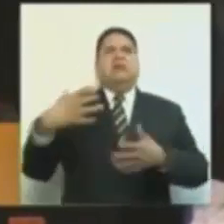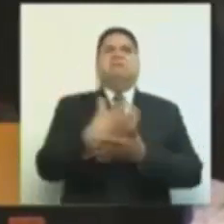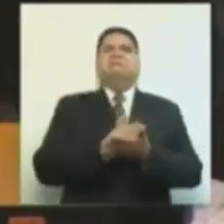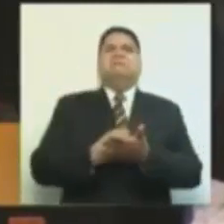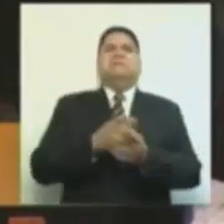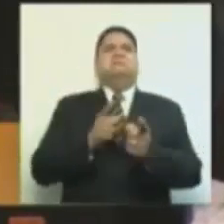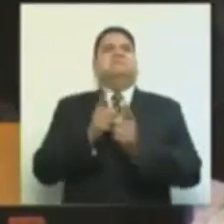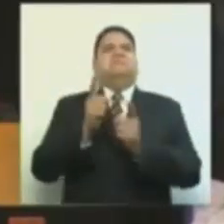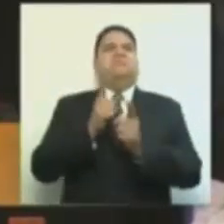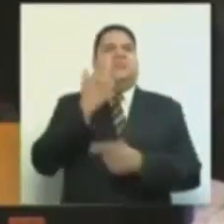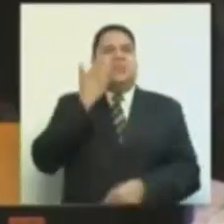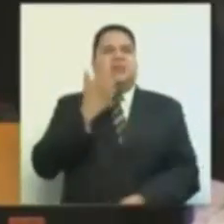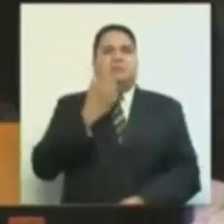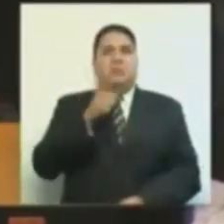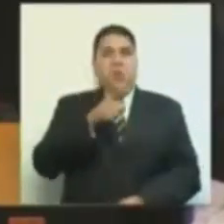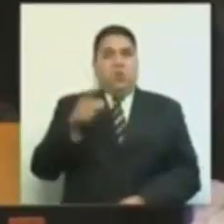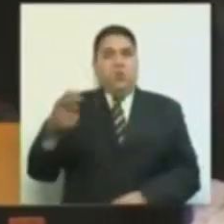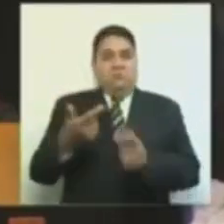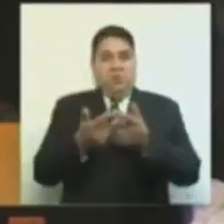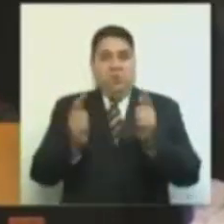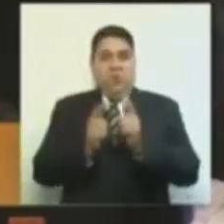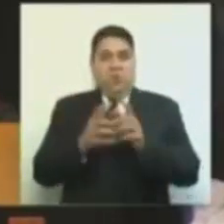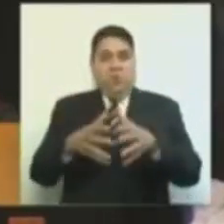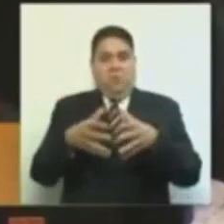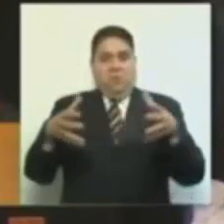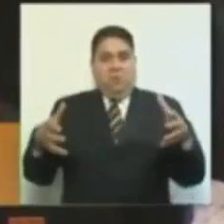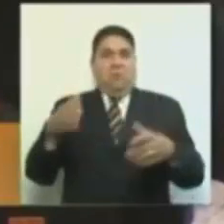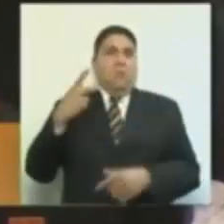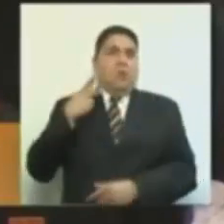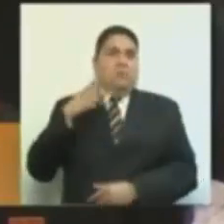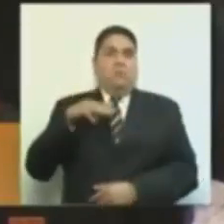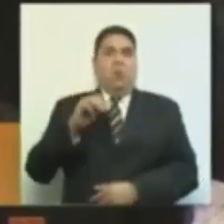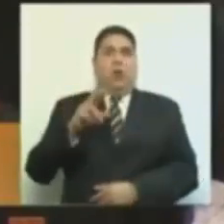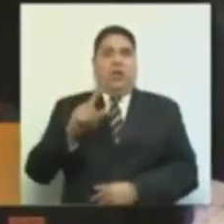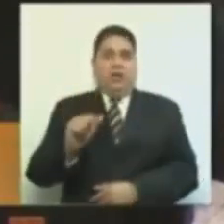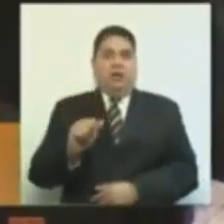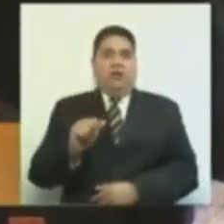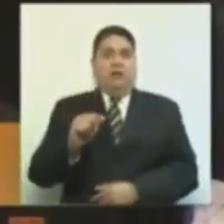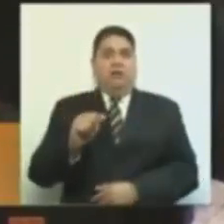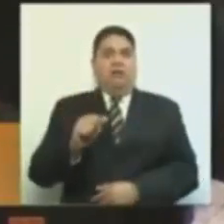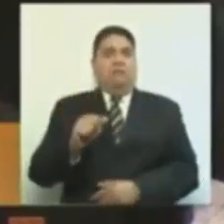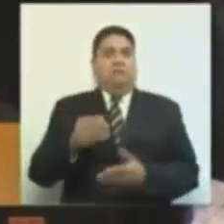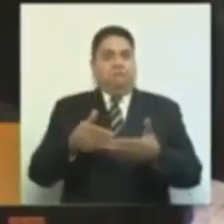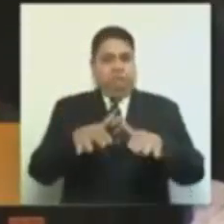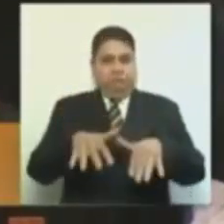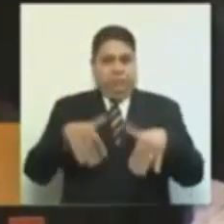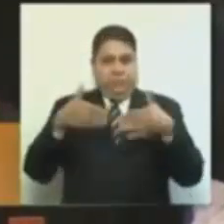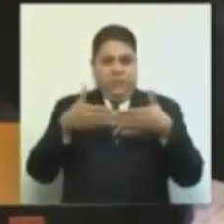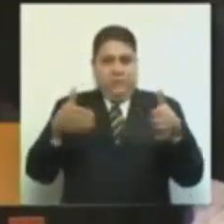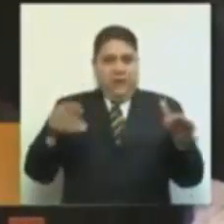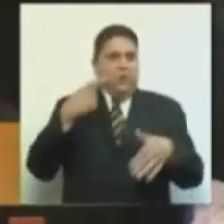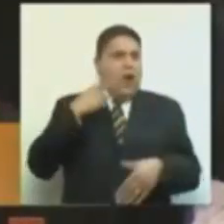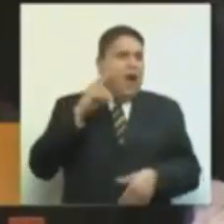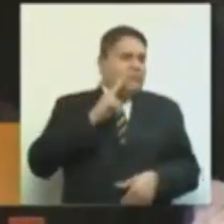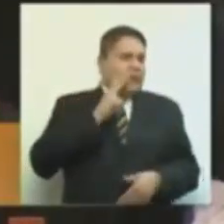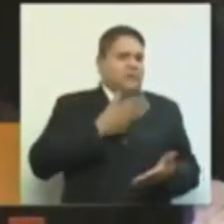permitido parlamento abierto para escuchar voces